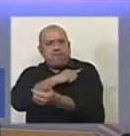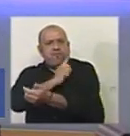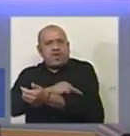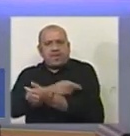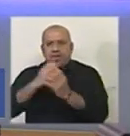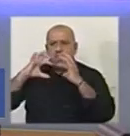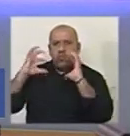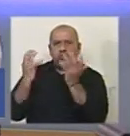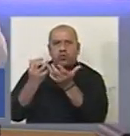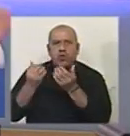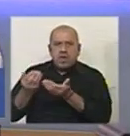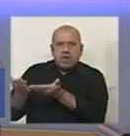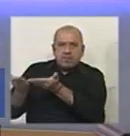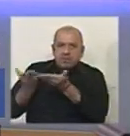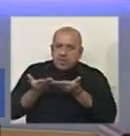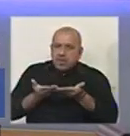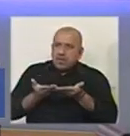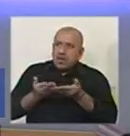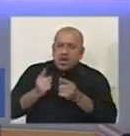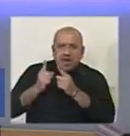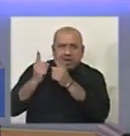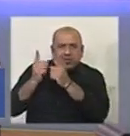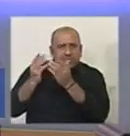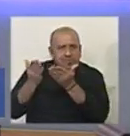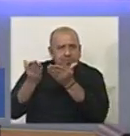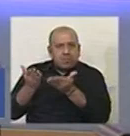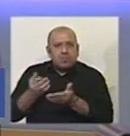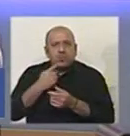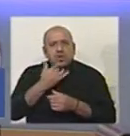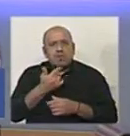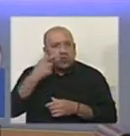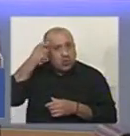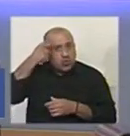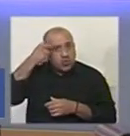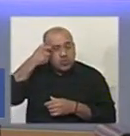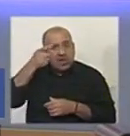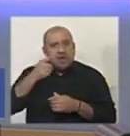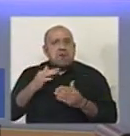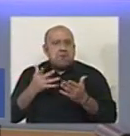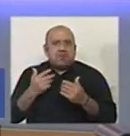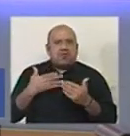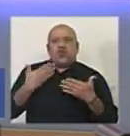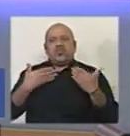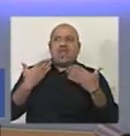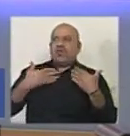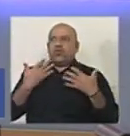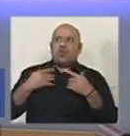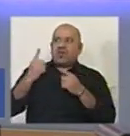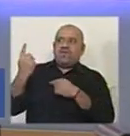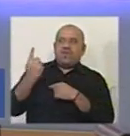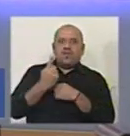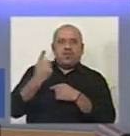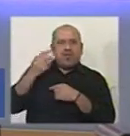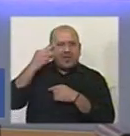planeta, que sin embargo siguen estrechando la mano, otros como Putin, al que se lo vio festejando la llegada de MBS, de este príncipe